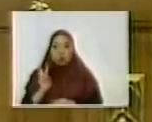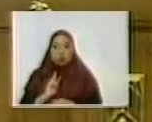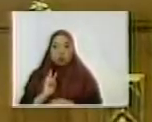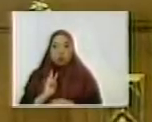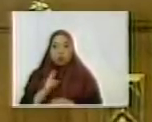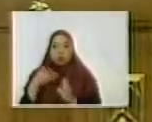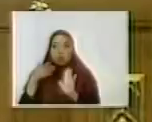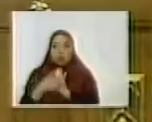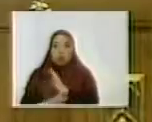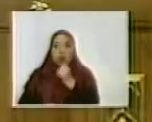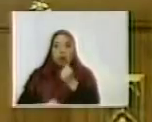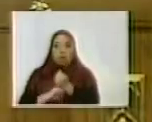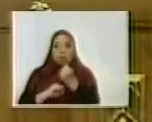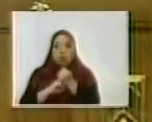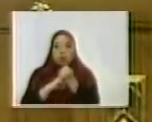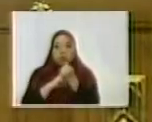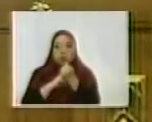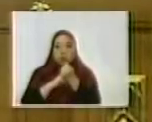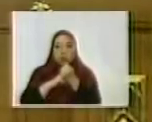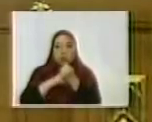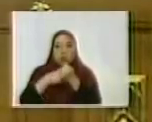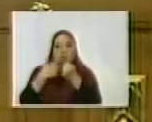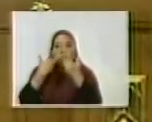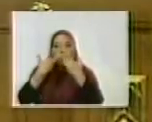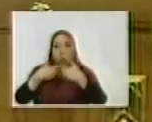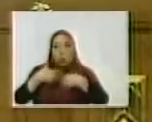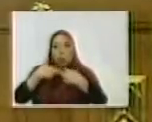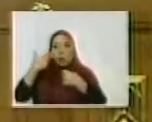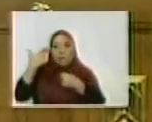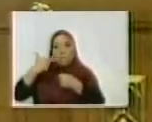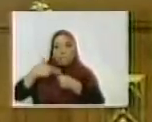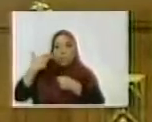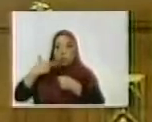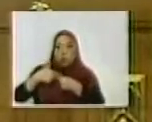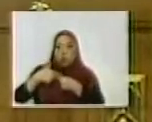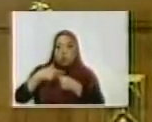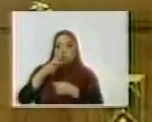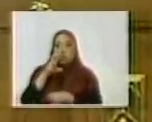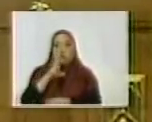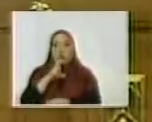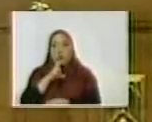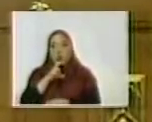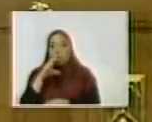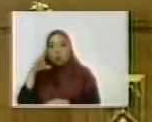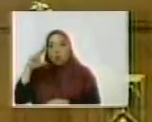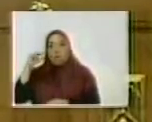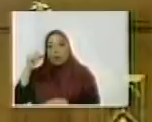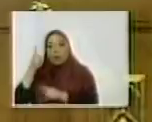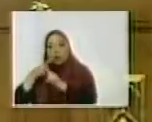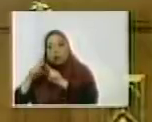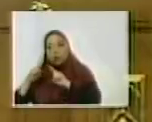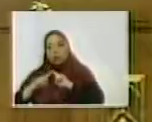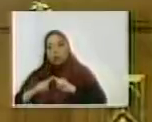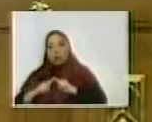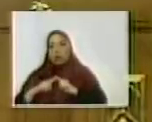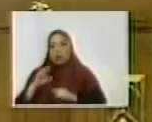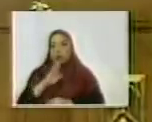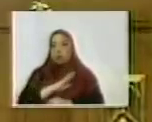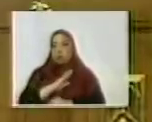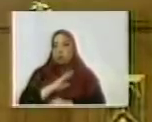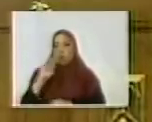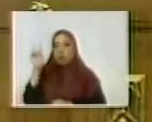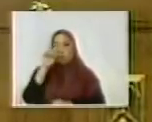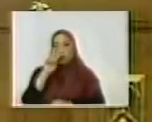con respaldo de la riqueza de la nación, del Estado venezolano, el Petro.